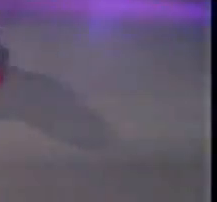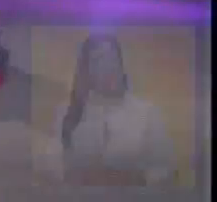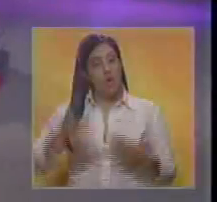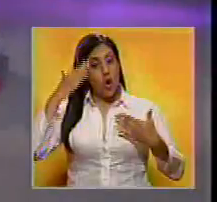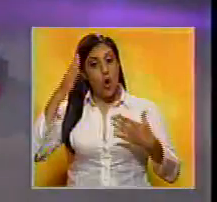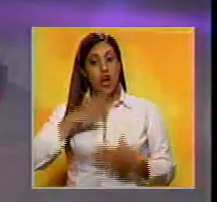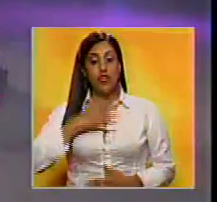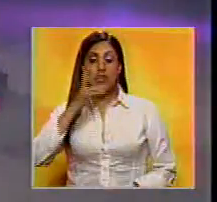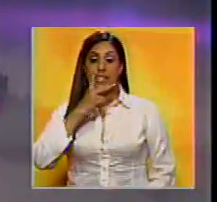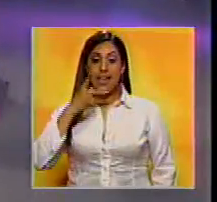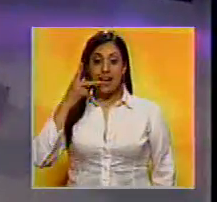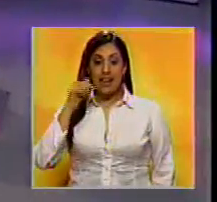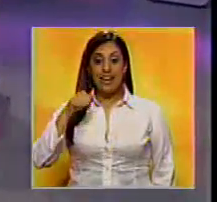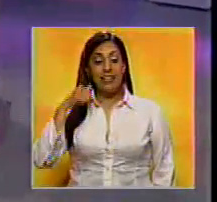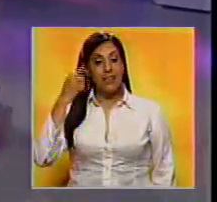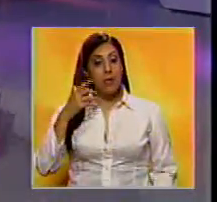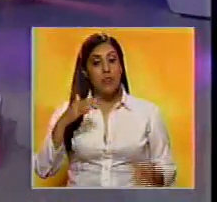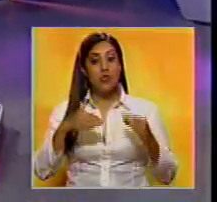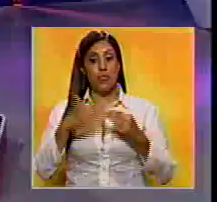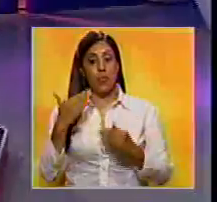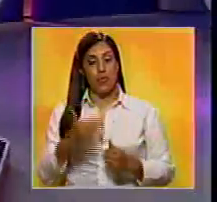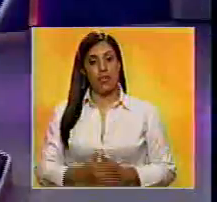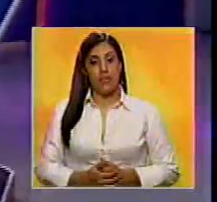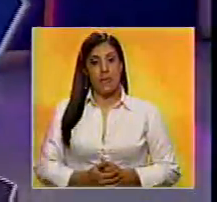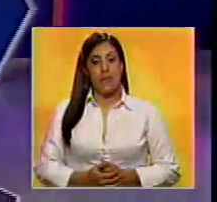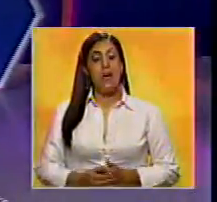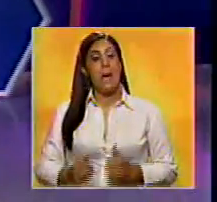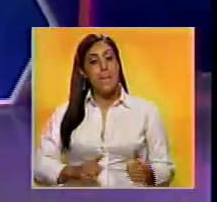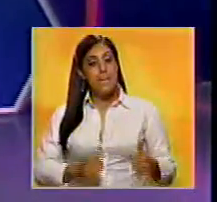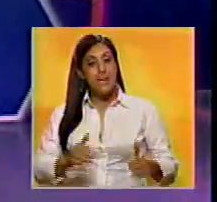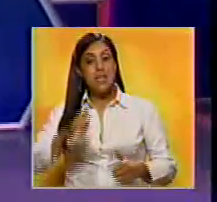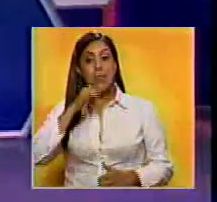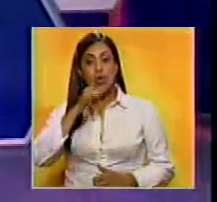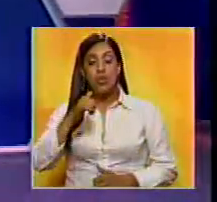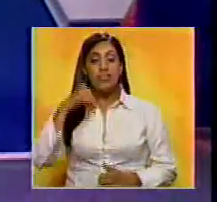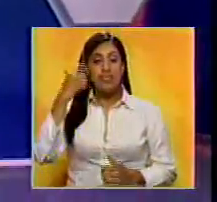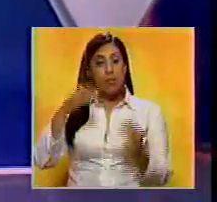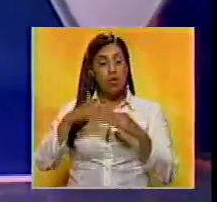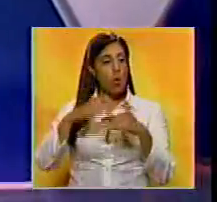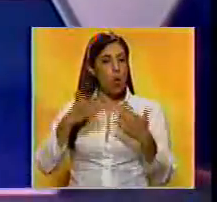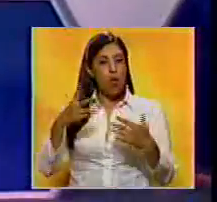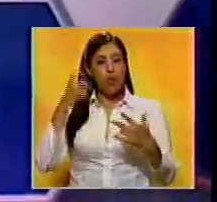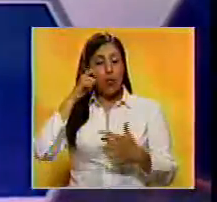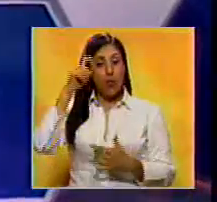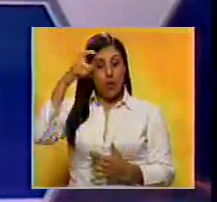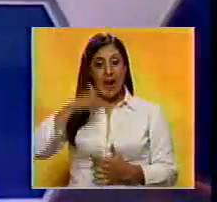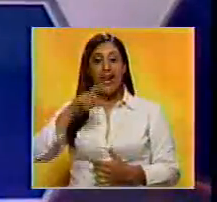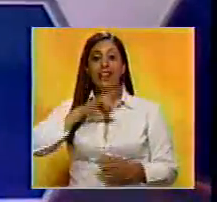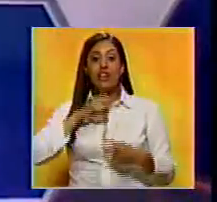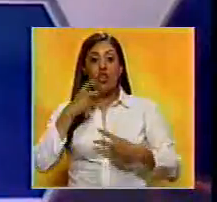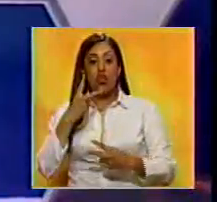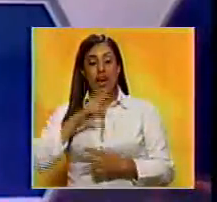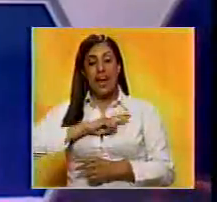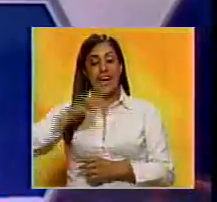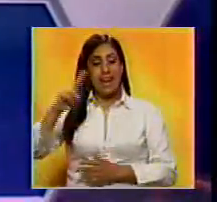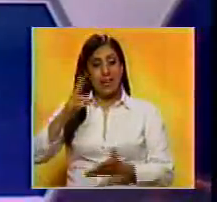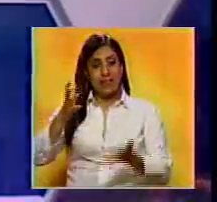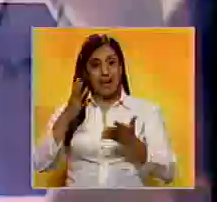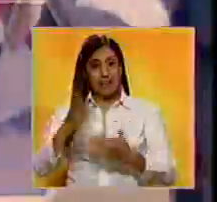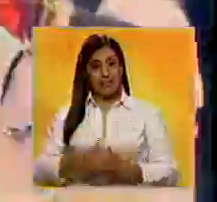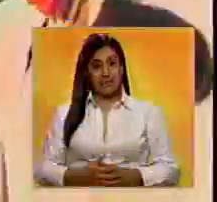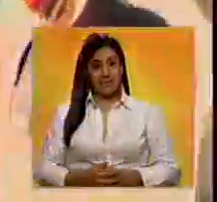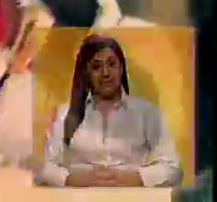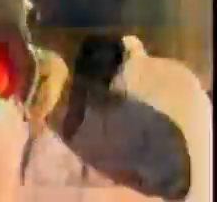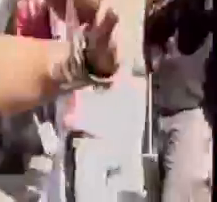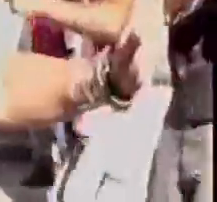Hola Qué tal amigos soy kilis cuadros Y esto es estrenos y estrellas comenzamos las noticias del espectáculo con alga Tañón y los dos record guines que